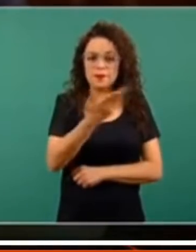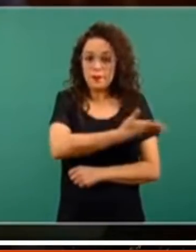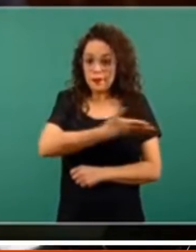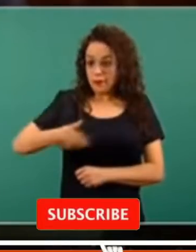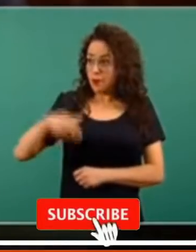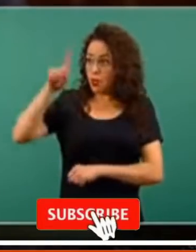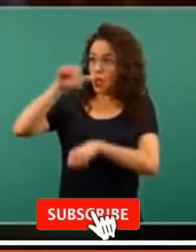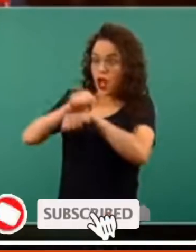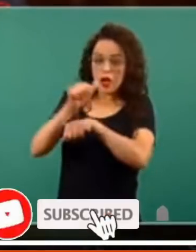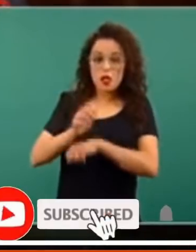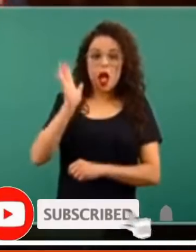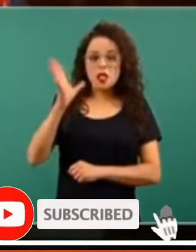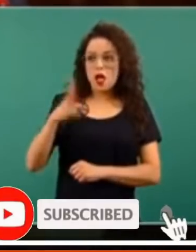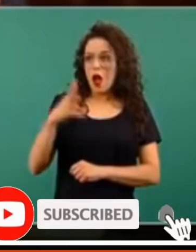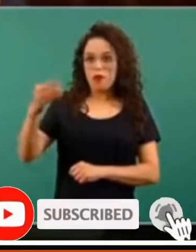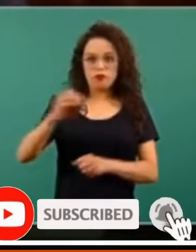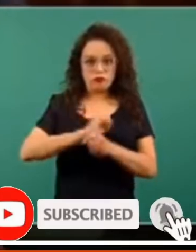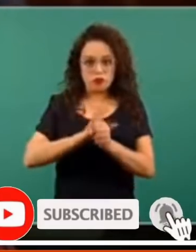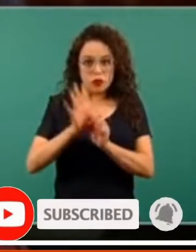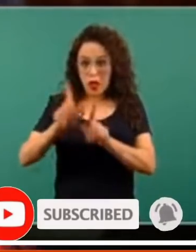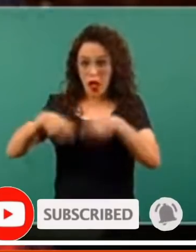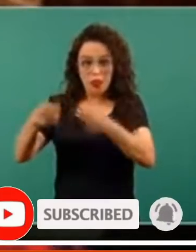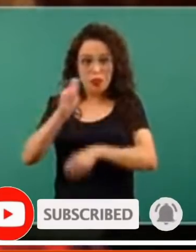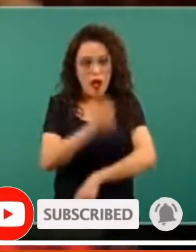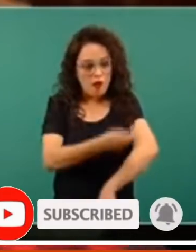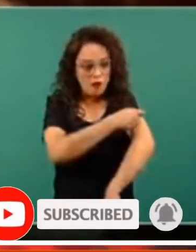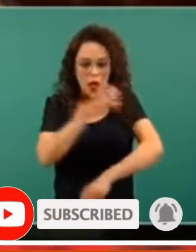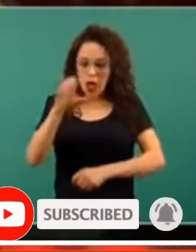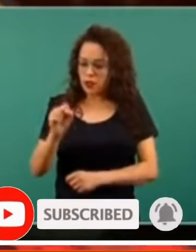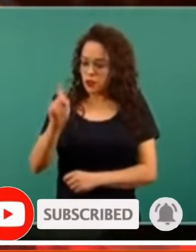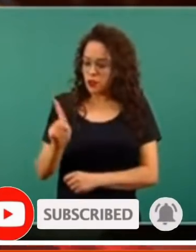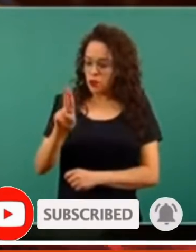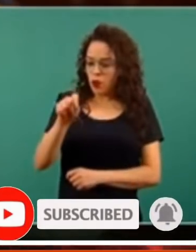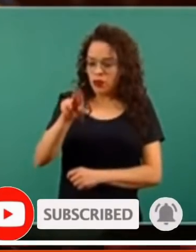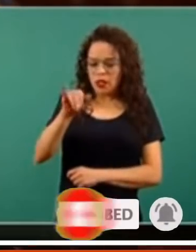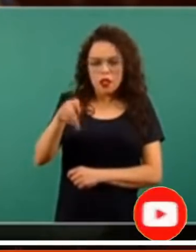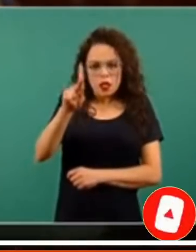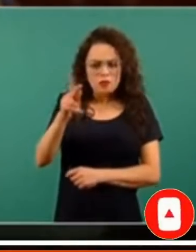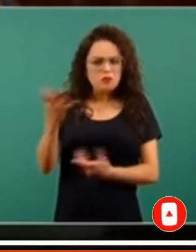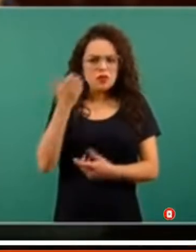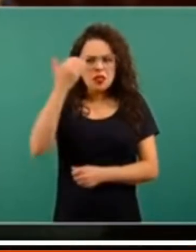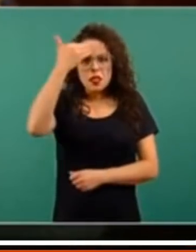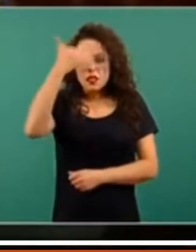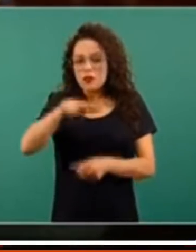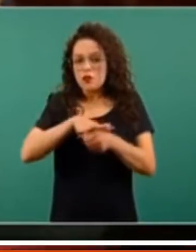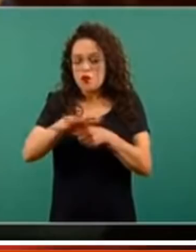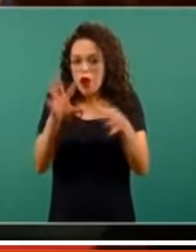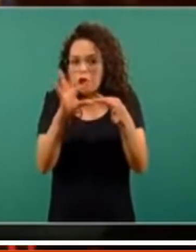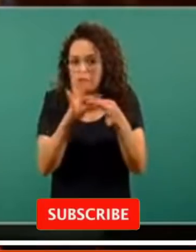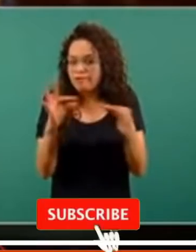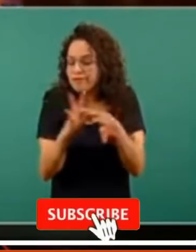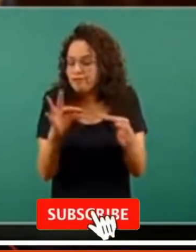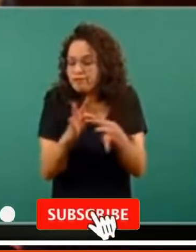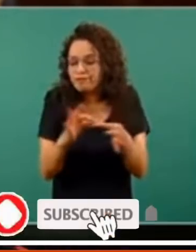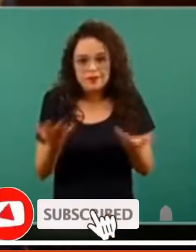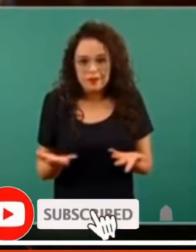de COVID, ya había recibido la vacuna Sputnik. ¿Hay alguna explicación epidemiológica que